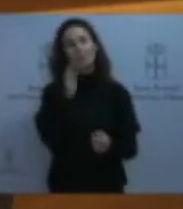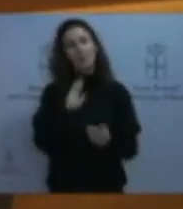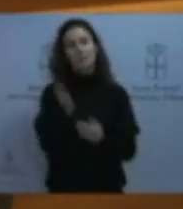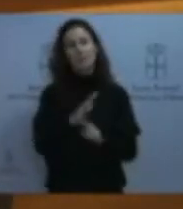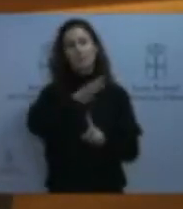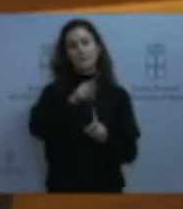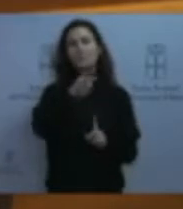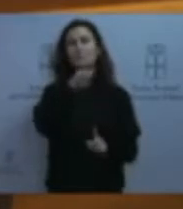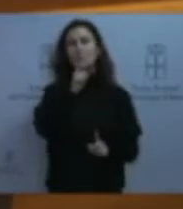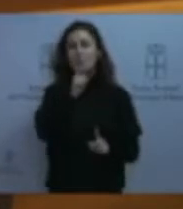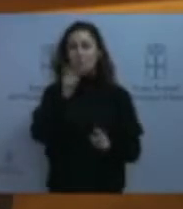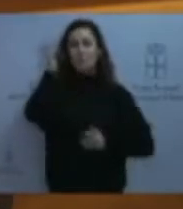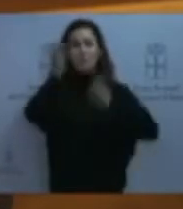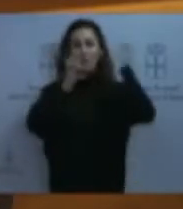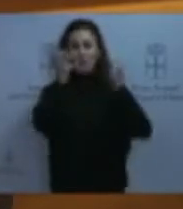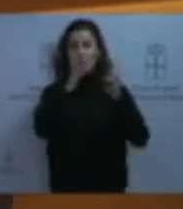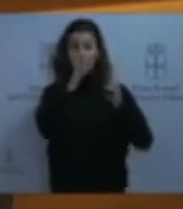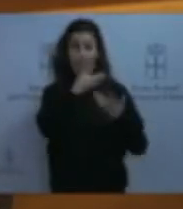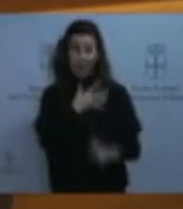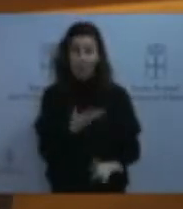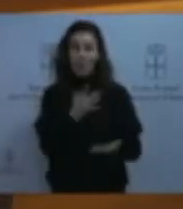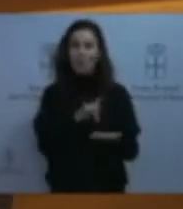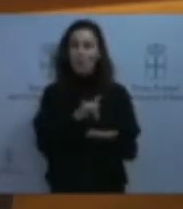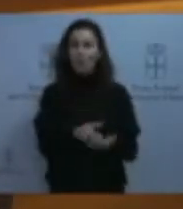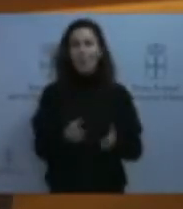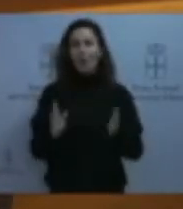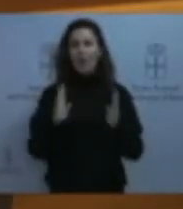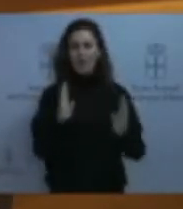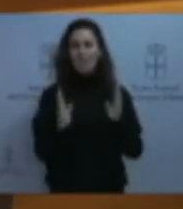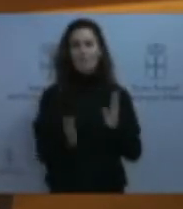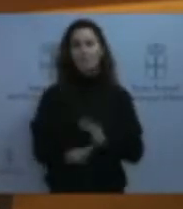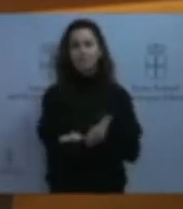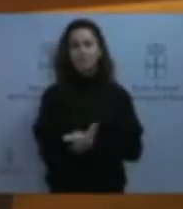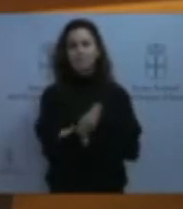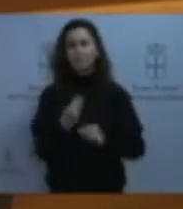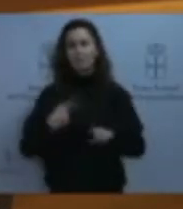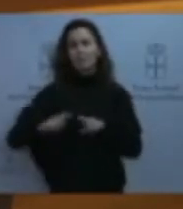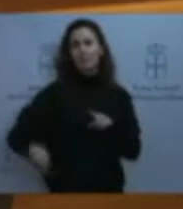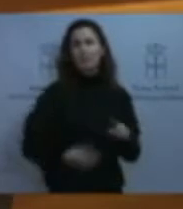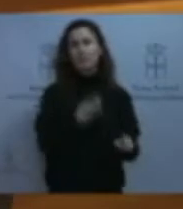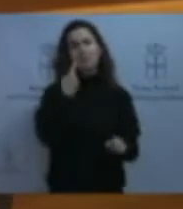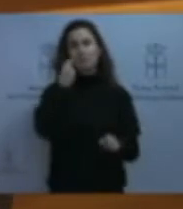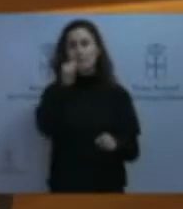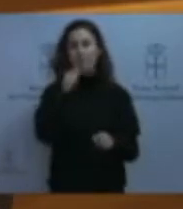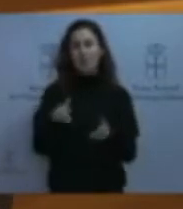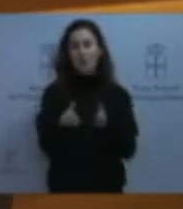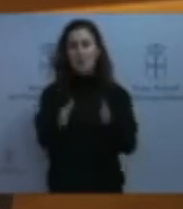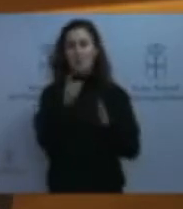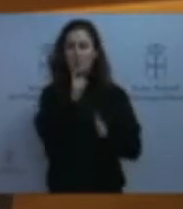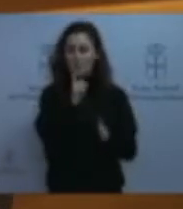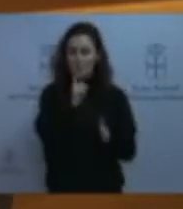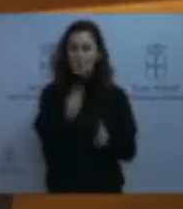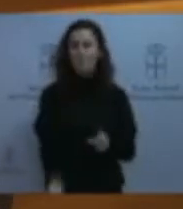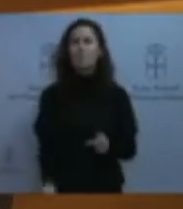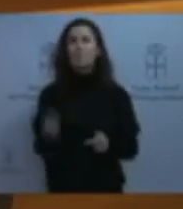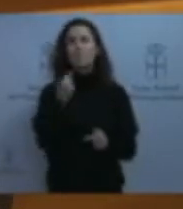sobre la fauna en plena época de reproducción, sobre los bienes patrimoniales, estado de las cuencas hidrográficas, las pérdidas